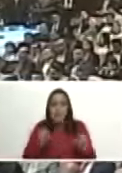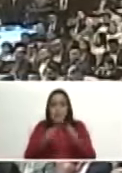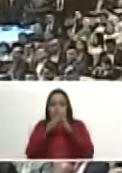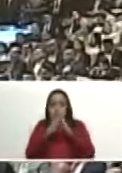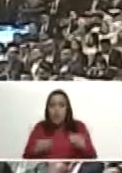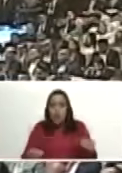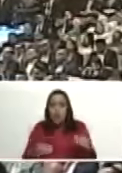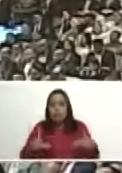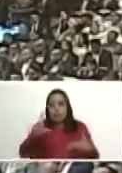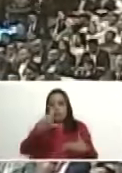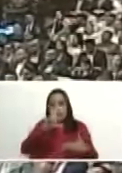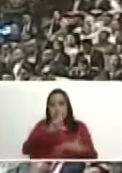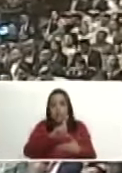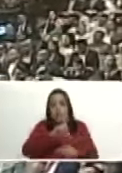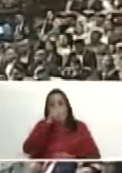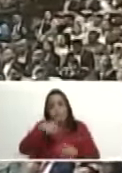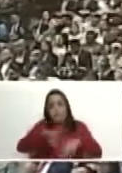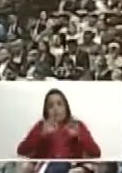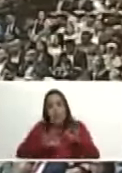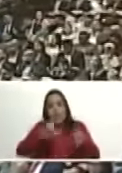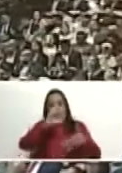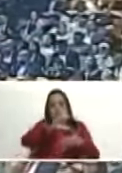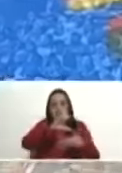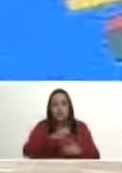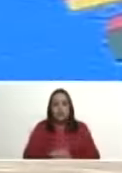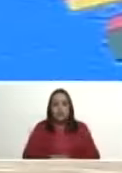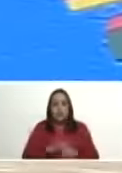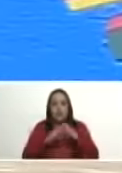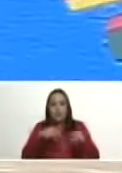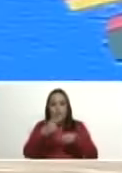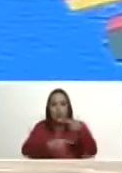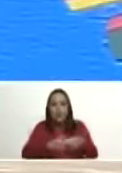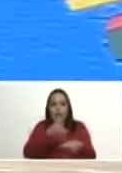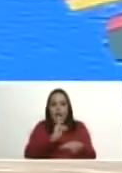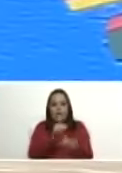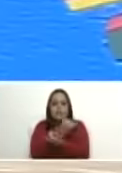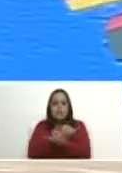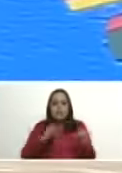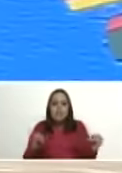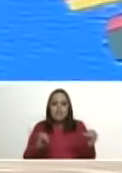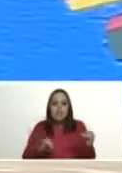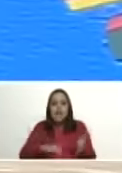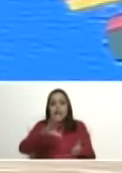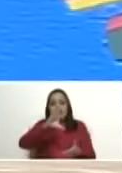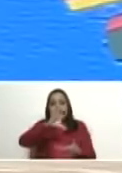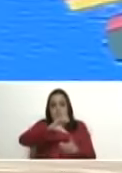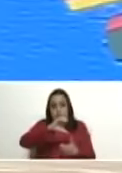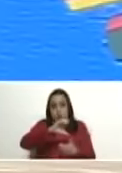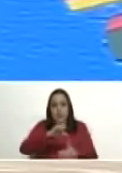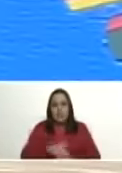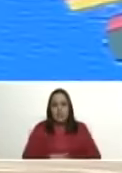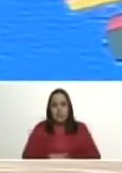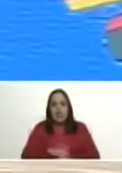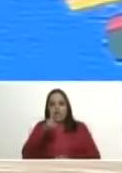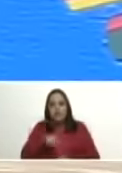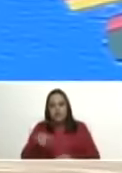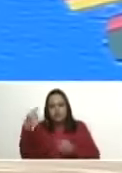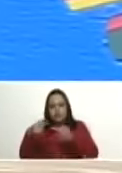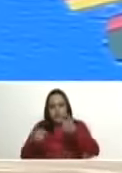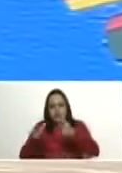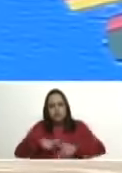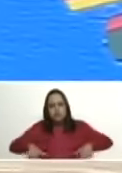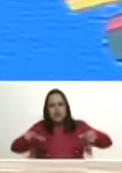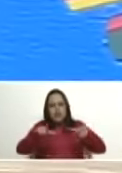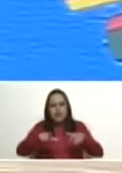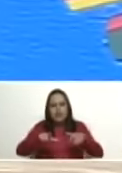toda América del Sur y el impacto colateral que tuvo en la independencia de Centroamérica y del resto de nuestra